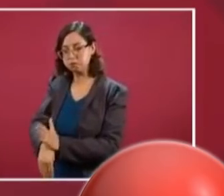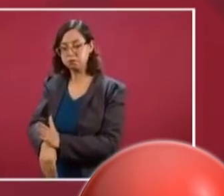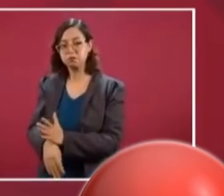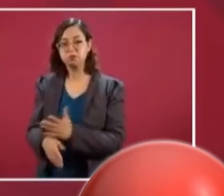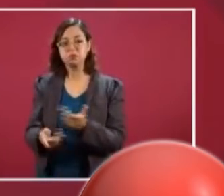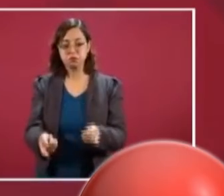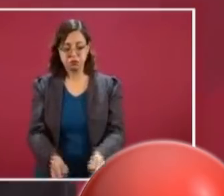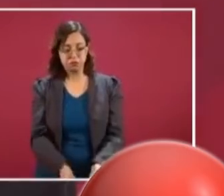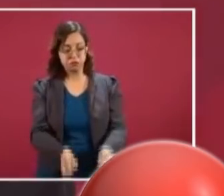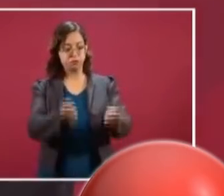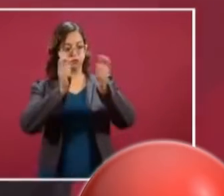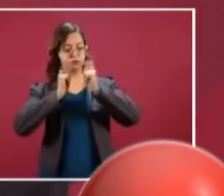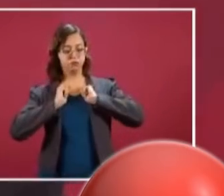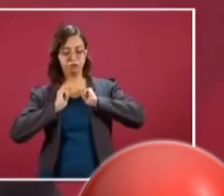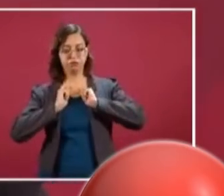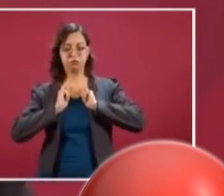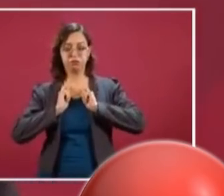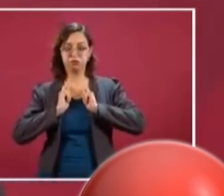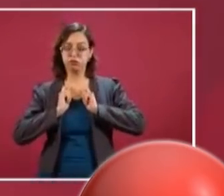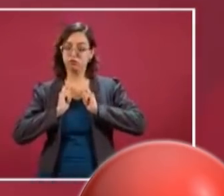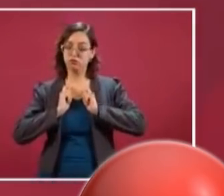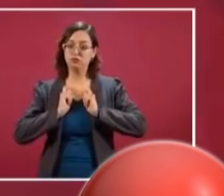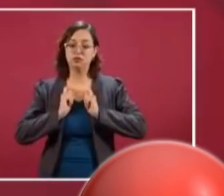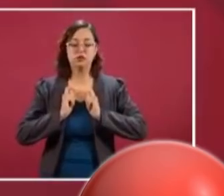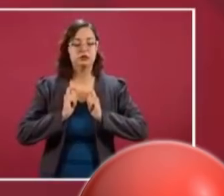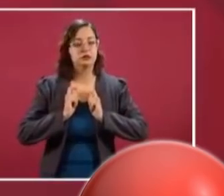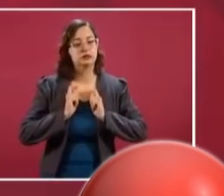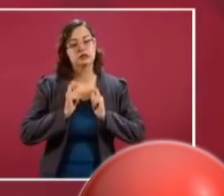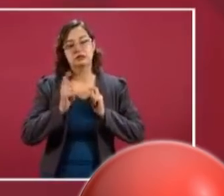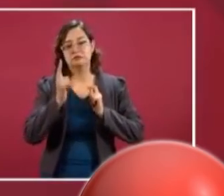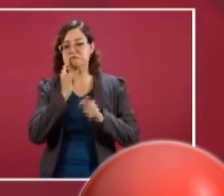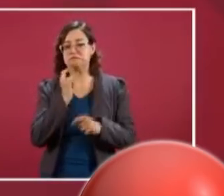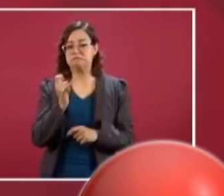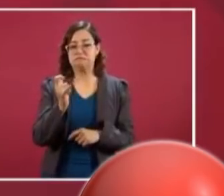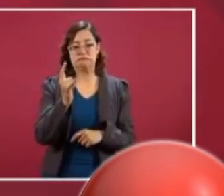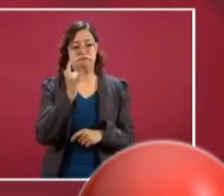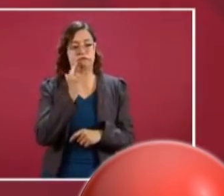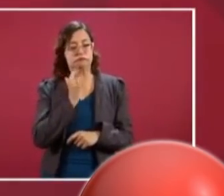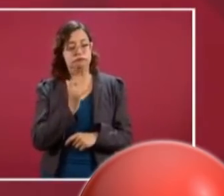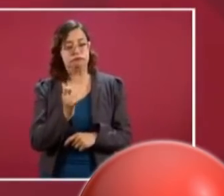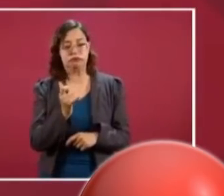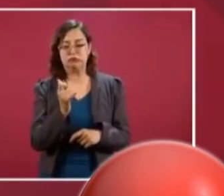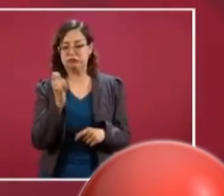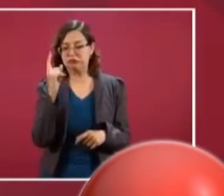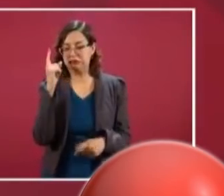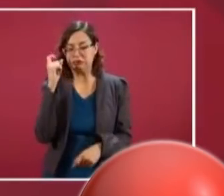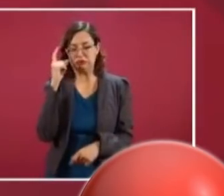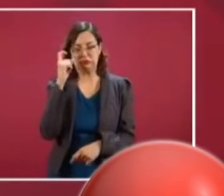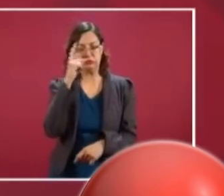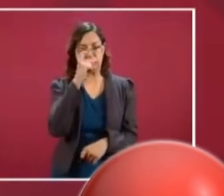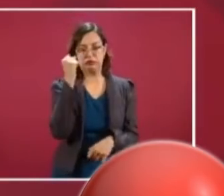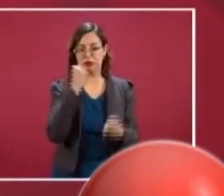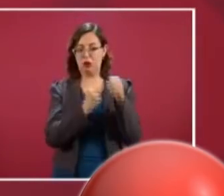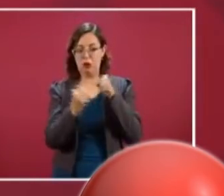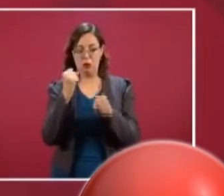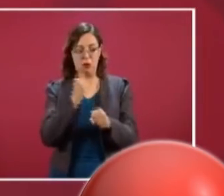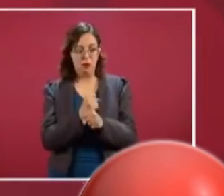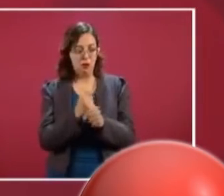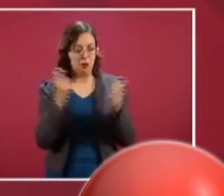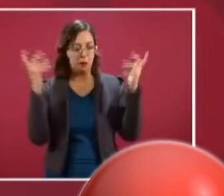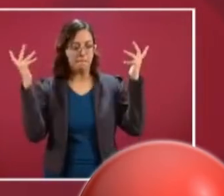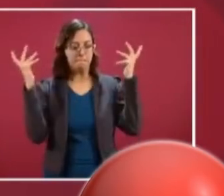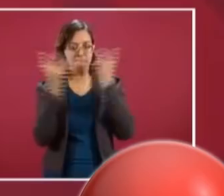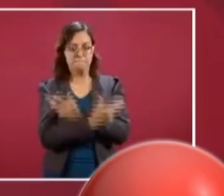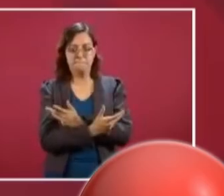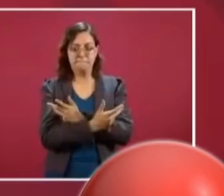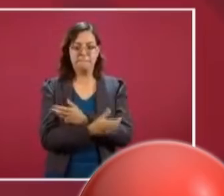el gobierno en cuanto a producción petrolera en una situación muy crítica. el año pasado